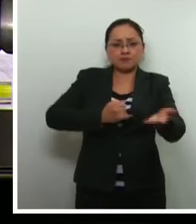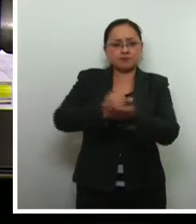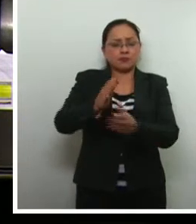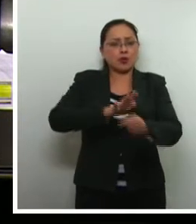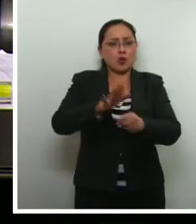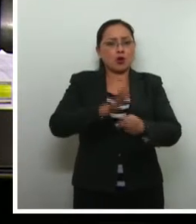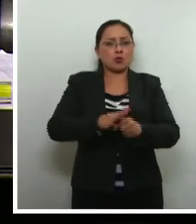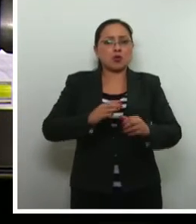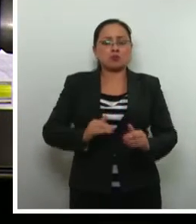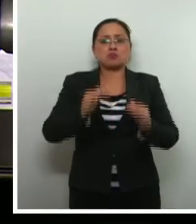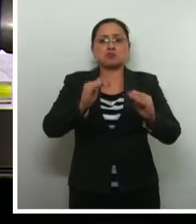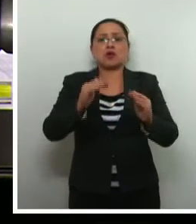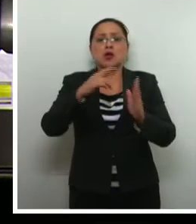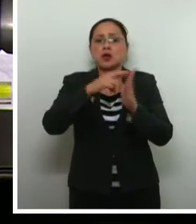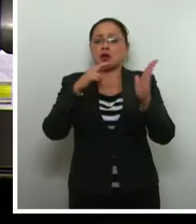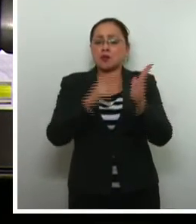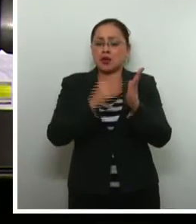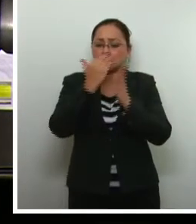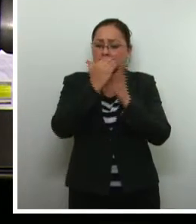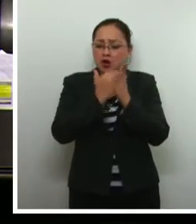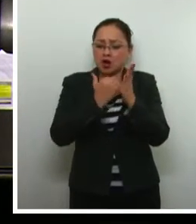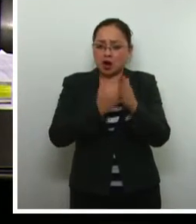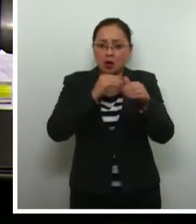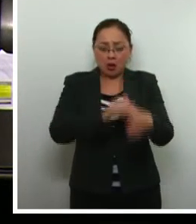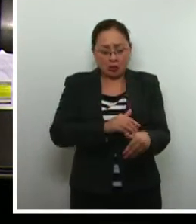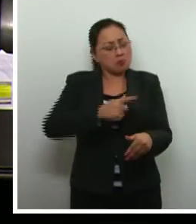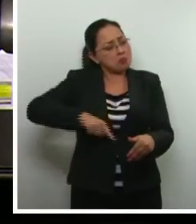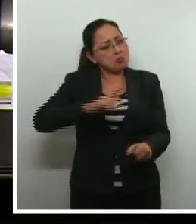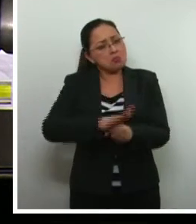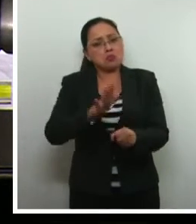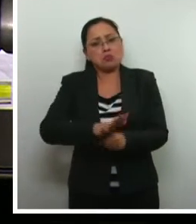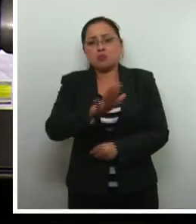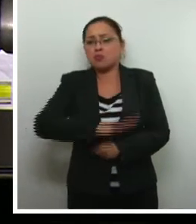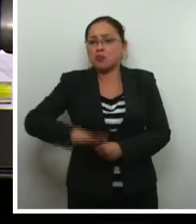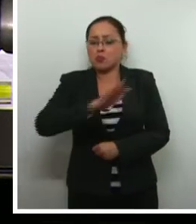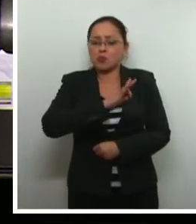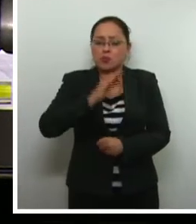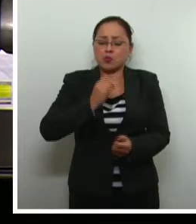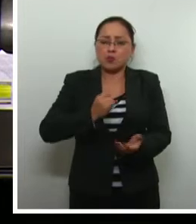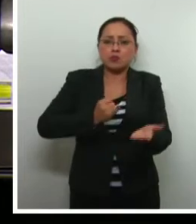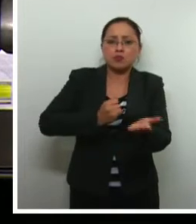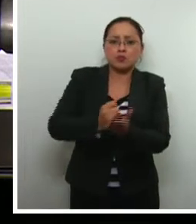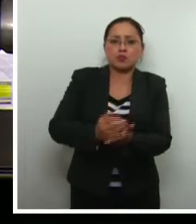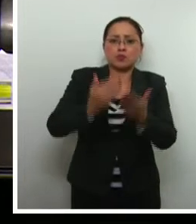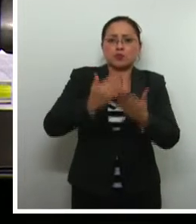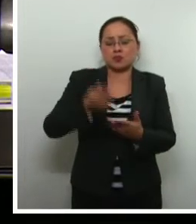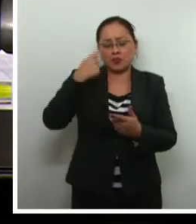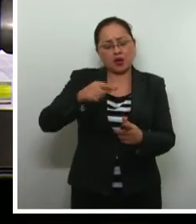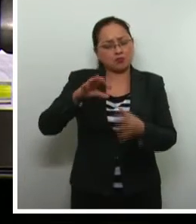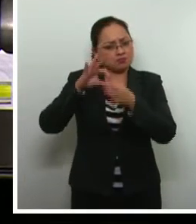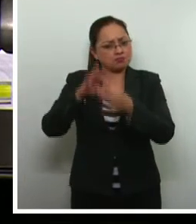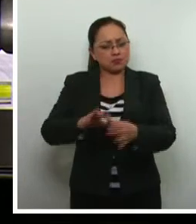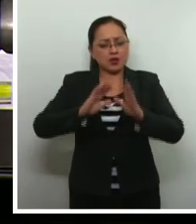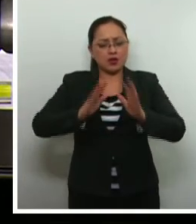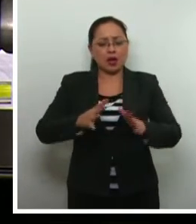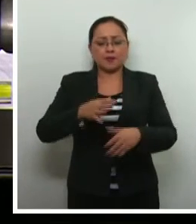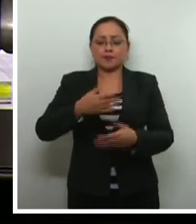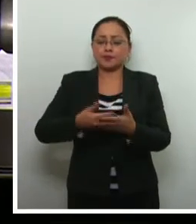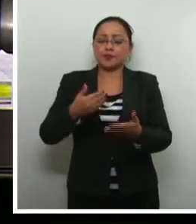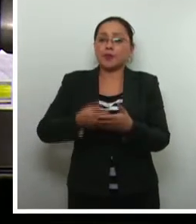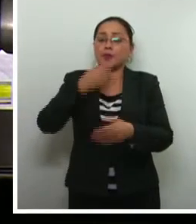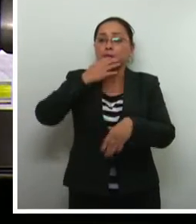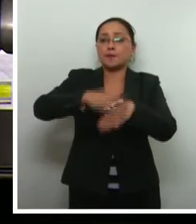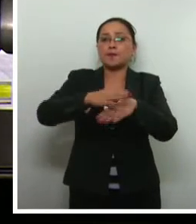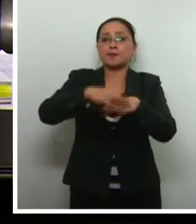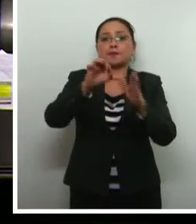del propio reglamento de los lineamientos. Eso es algo importante para llamar a la cordura. Sin embargo, quiero recordar en el